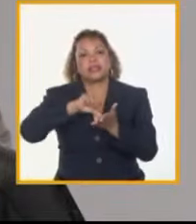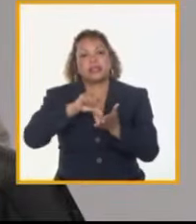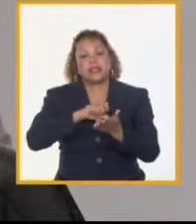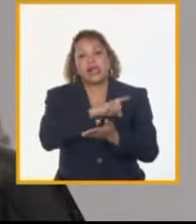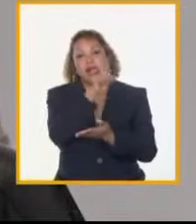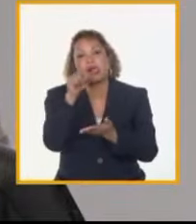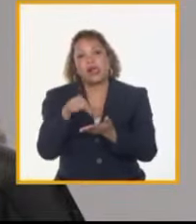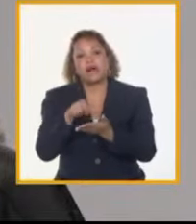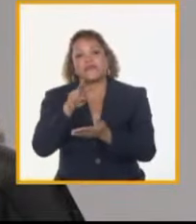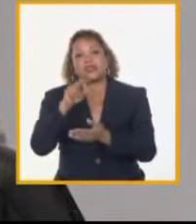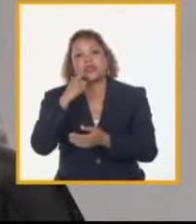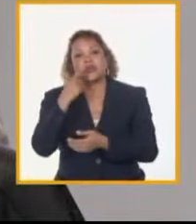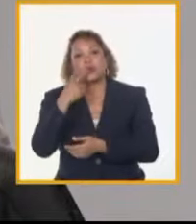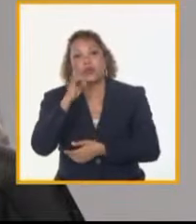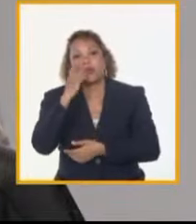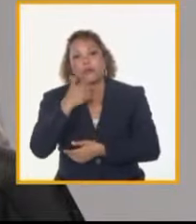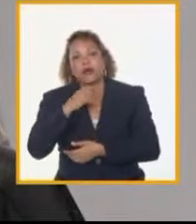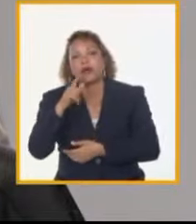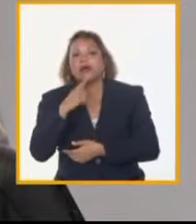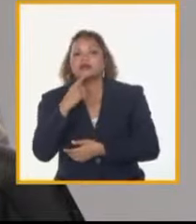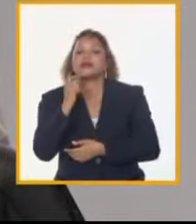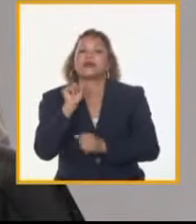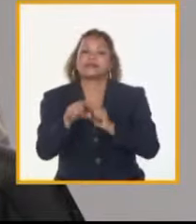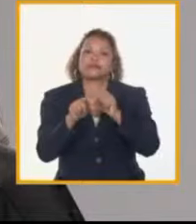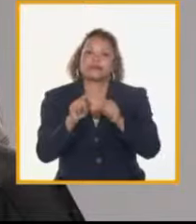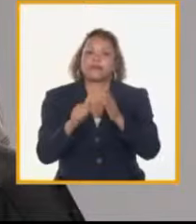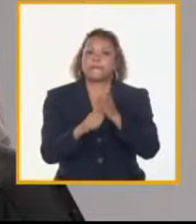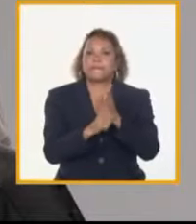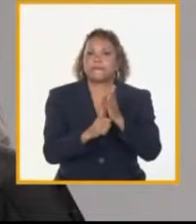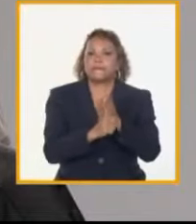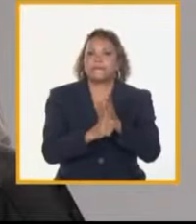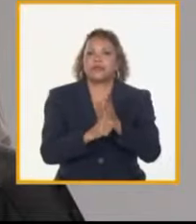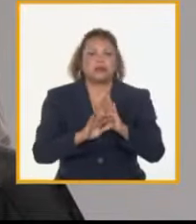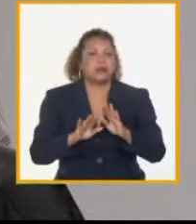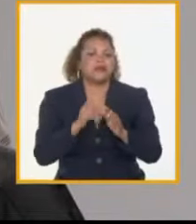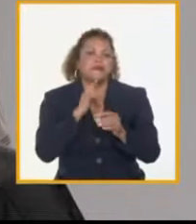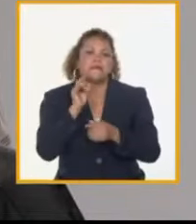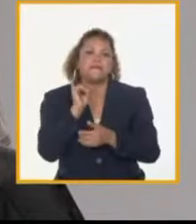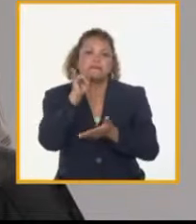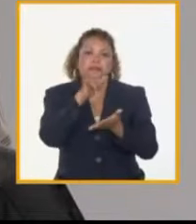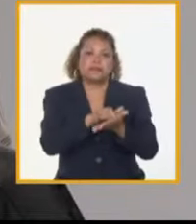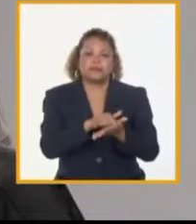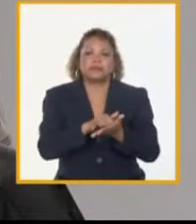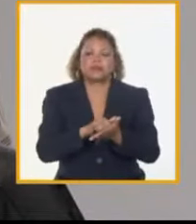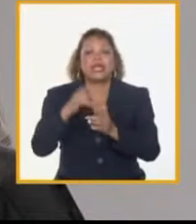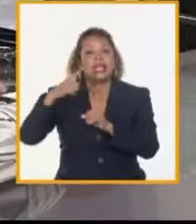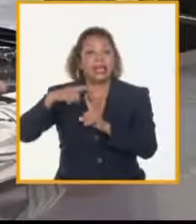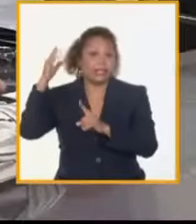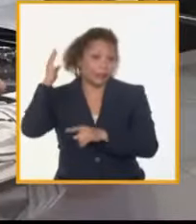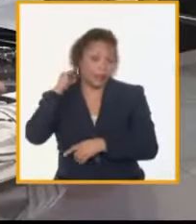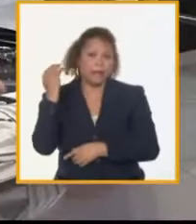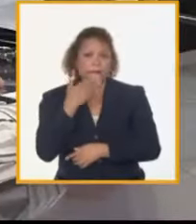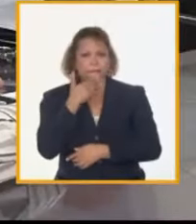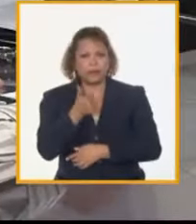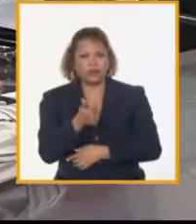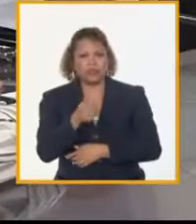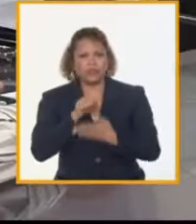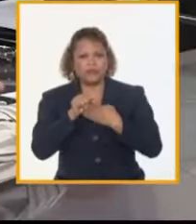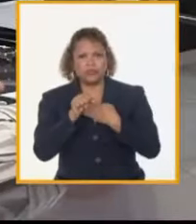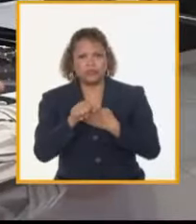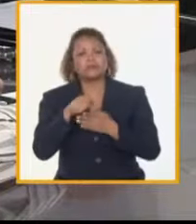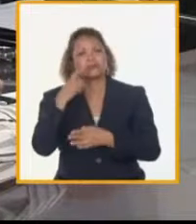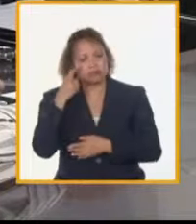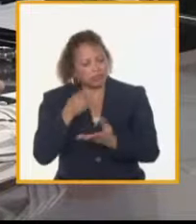Villanueva, se van comercializando las capacidades allá en Villanueva por parte de viajeros. ¿Y la terminal seguirá mejorando su servicio? Allí